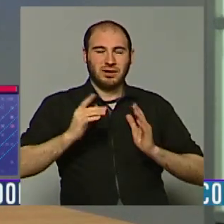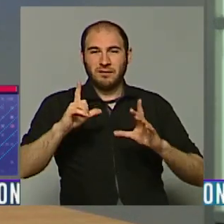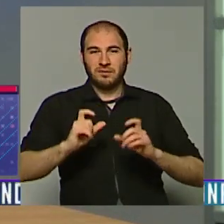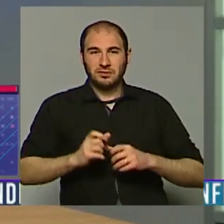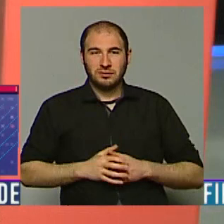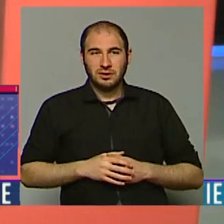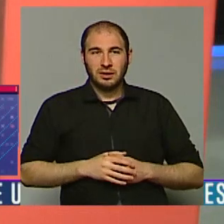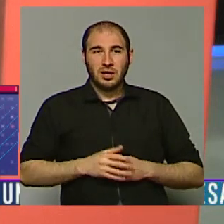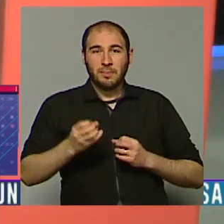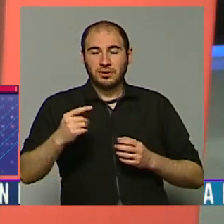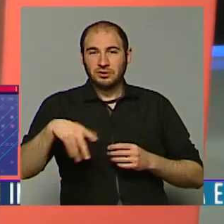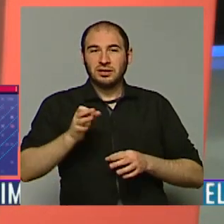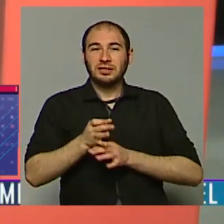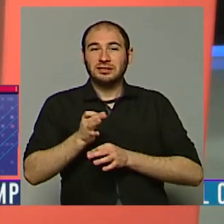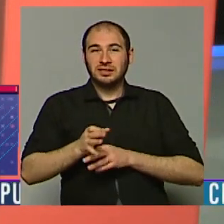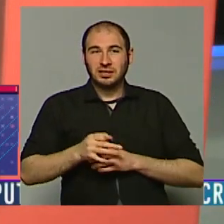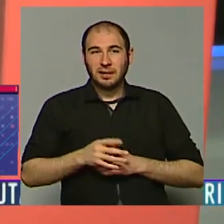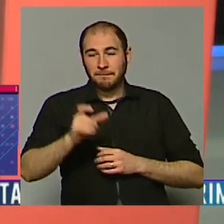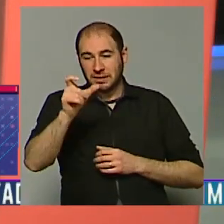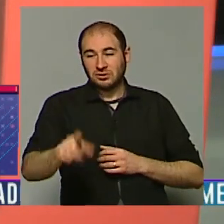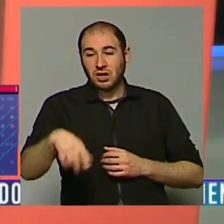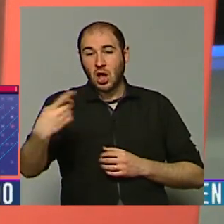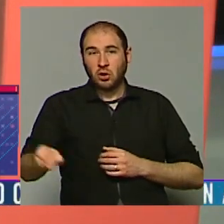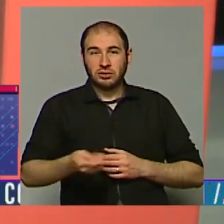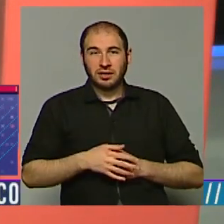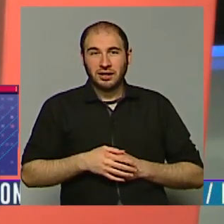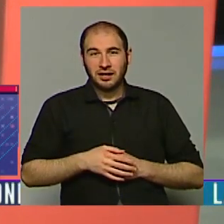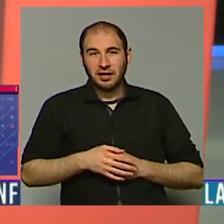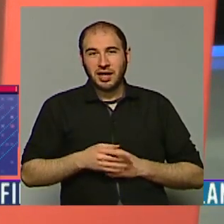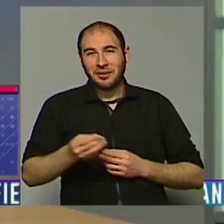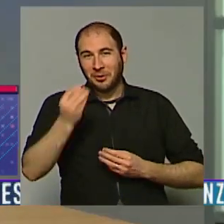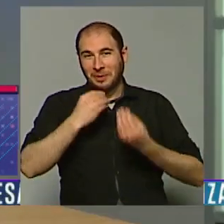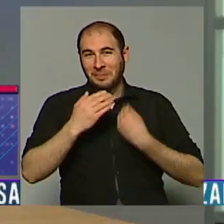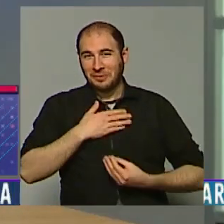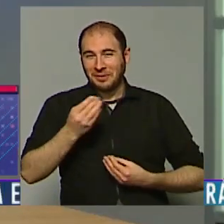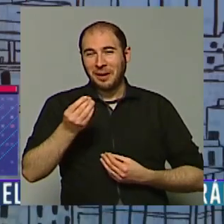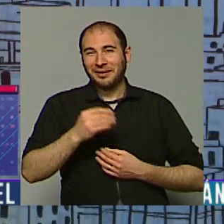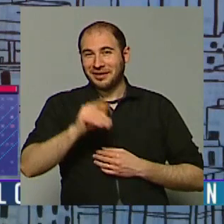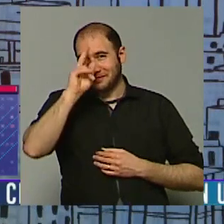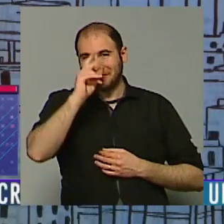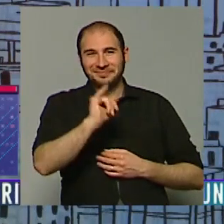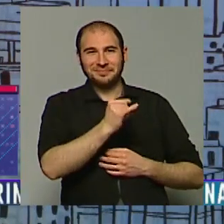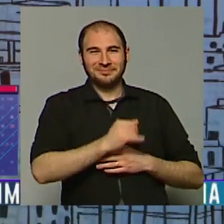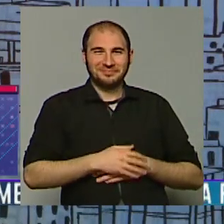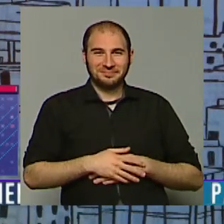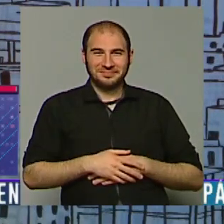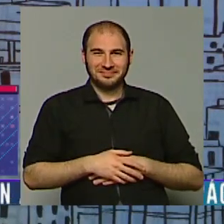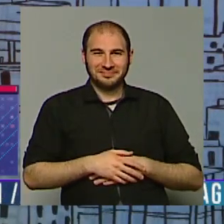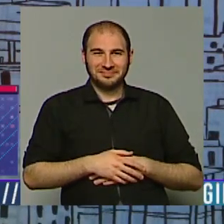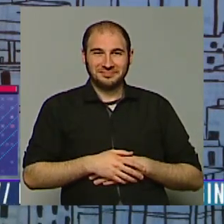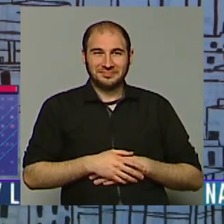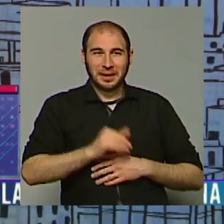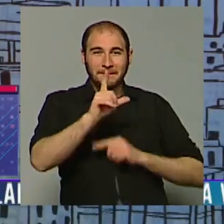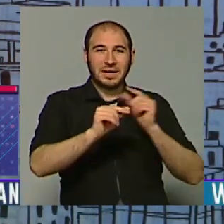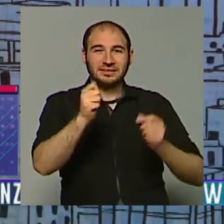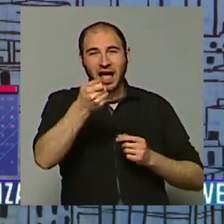imágenes porque hace tomar conciencia de eso, que el otro puede ser, podríamos estar comiendo a nuestra mascota, ¿no? Totalmente, de hecho, en